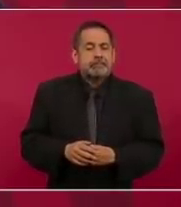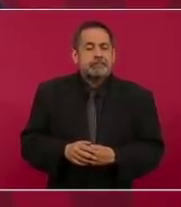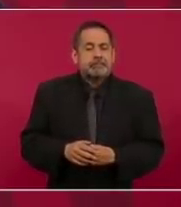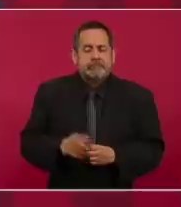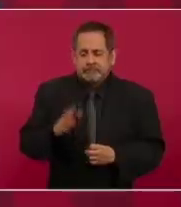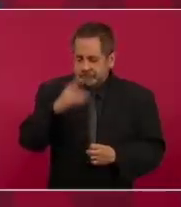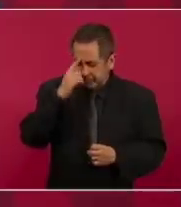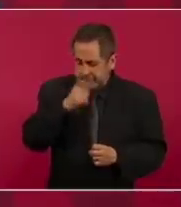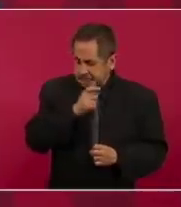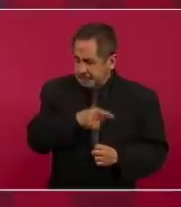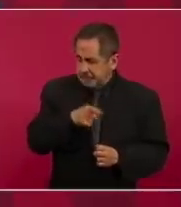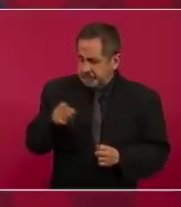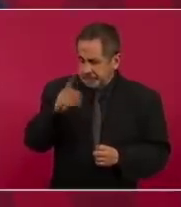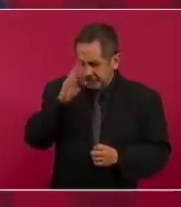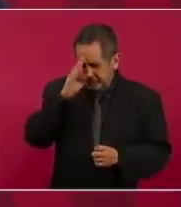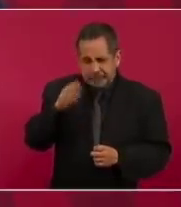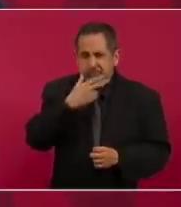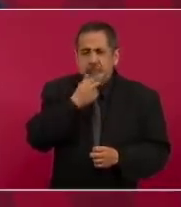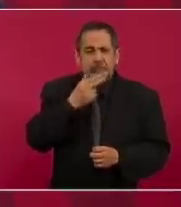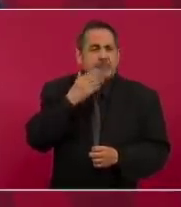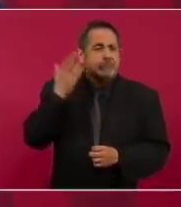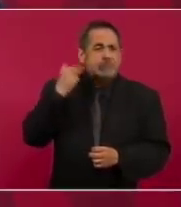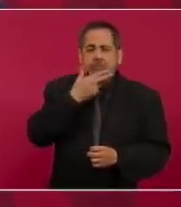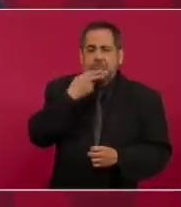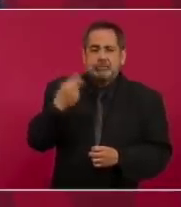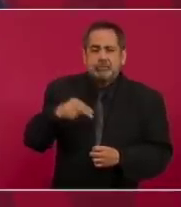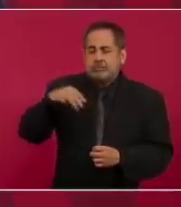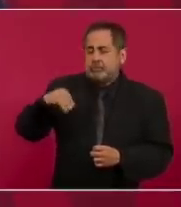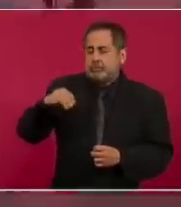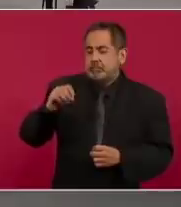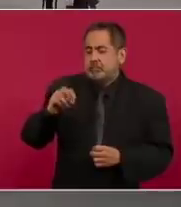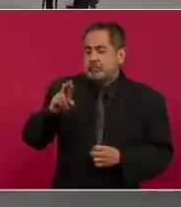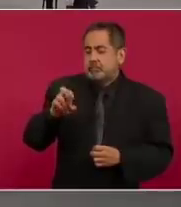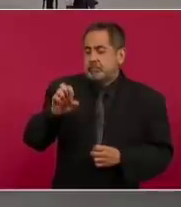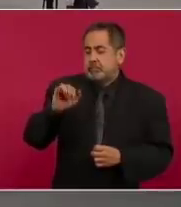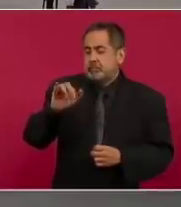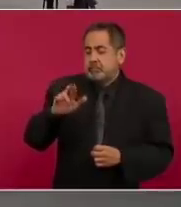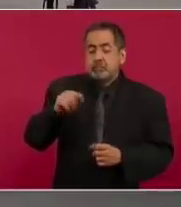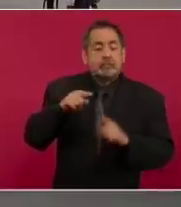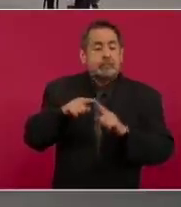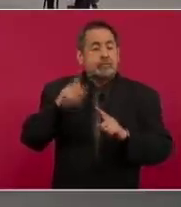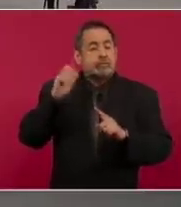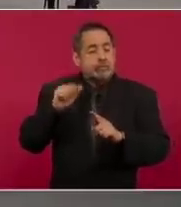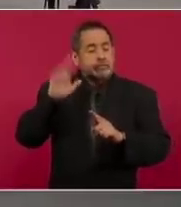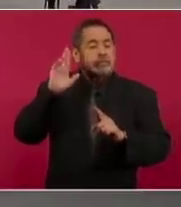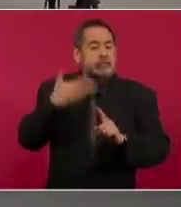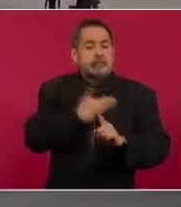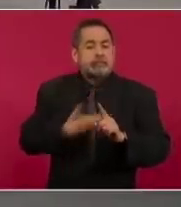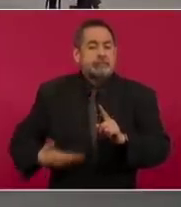este señor Moreira fue presidente del PRI